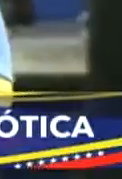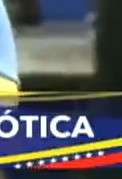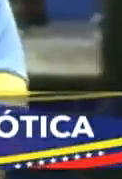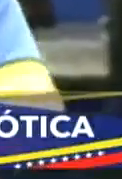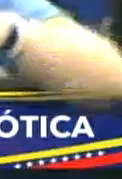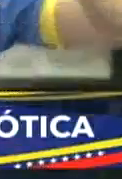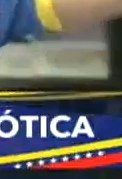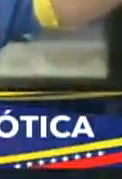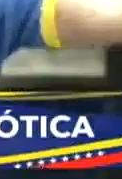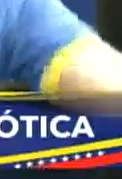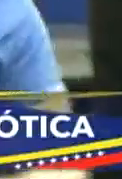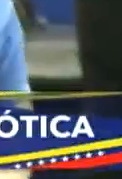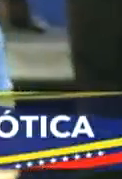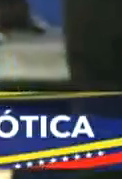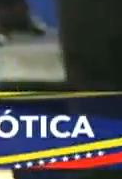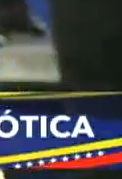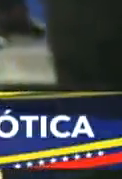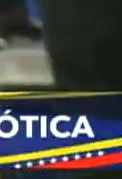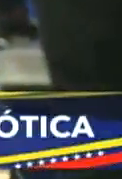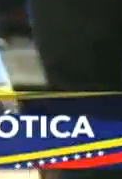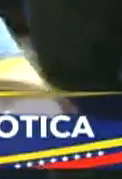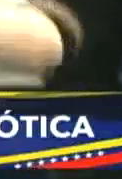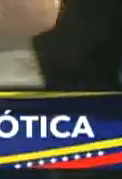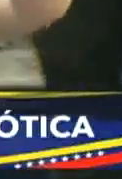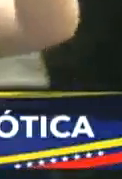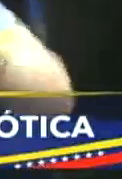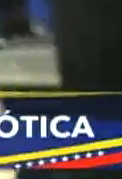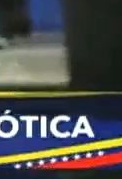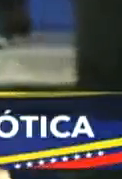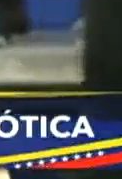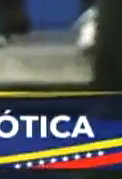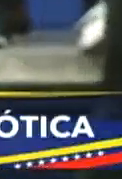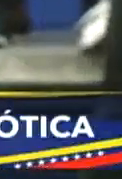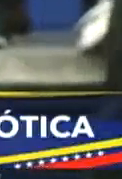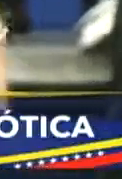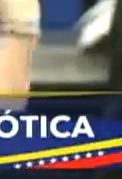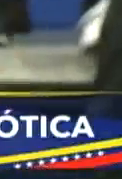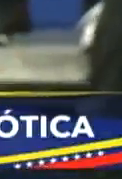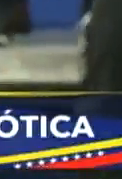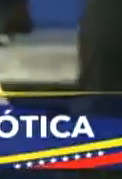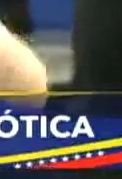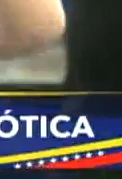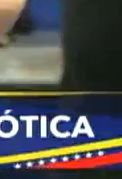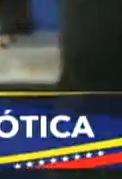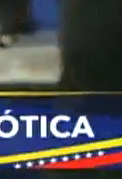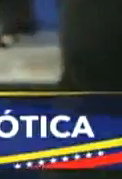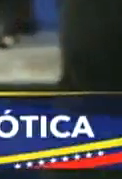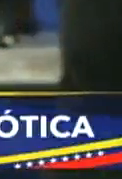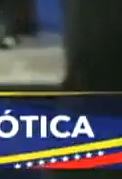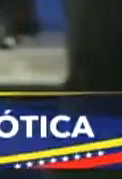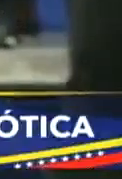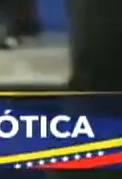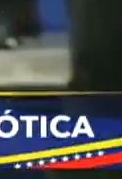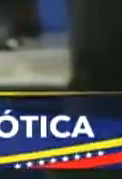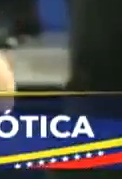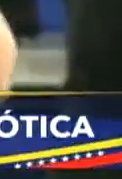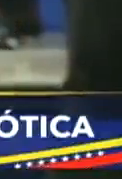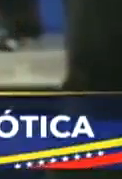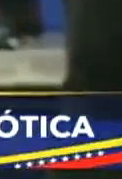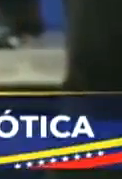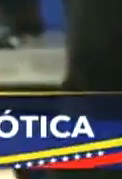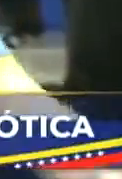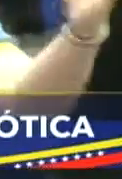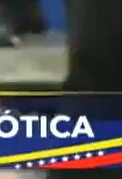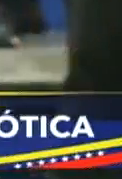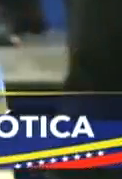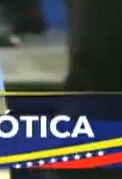se trata de hacer política para quedar bien con políticos. Ya debemos olvidarnos de esa forma. La juventud bolivariana